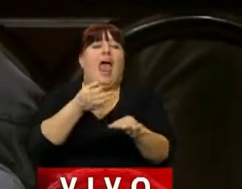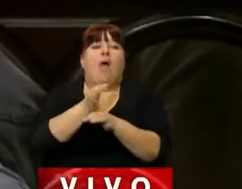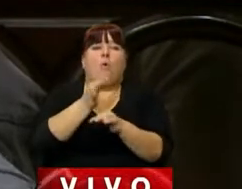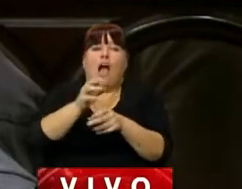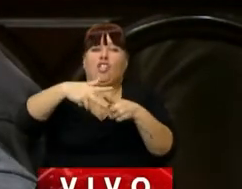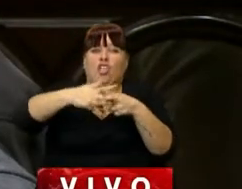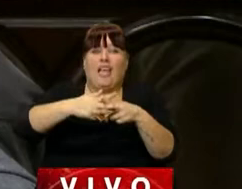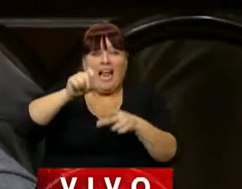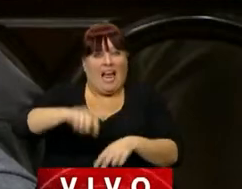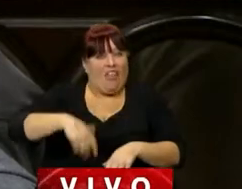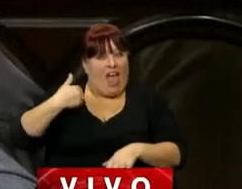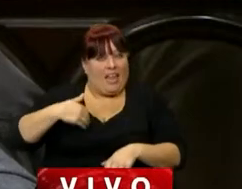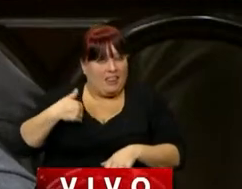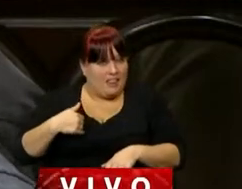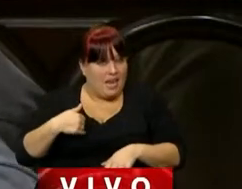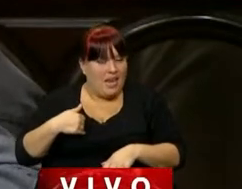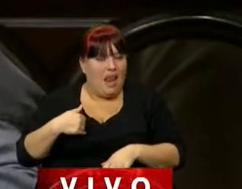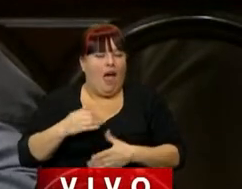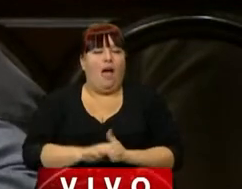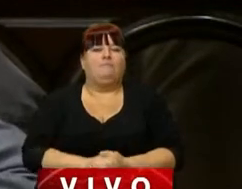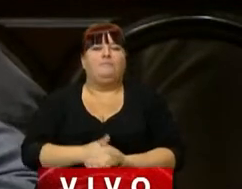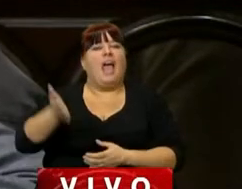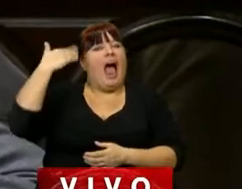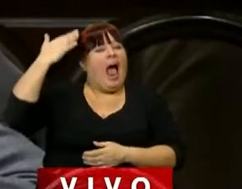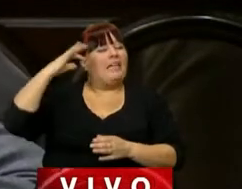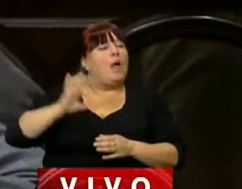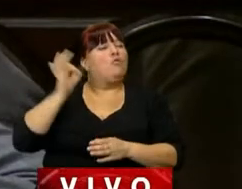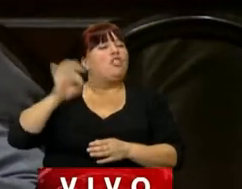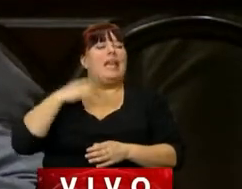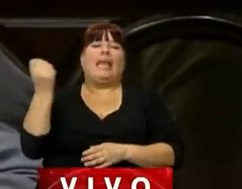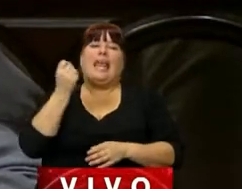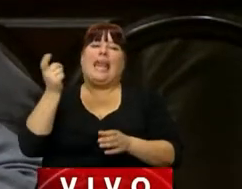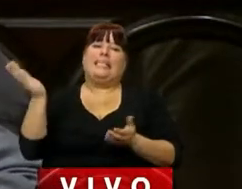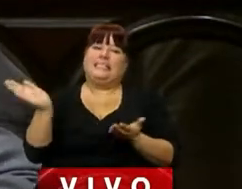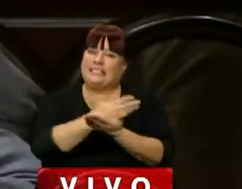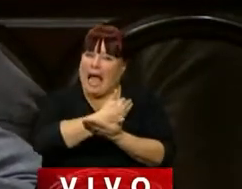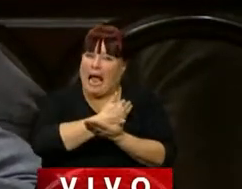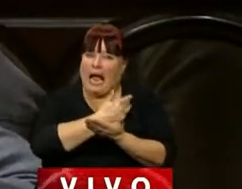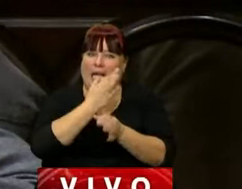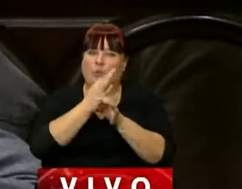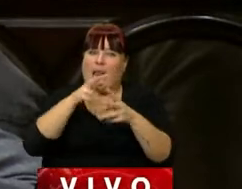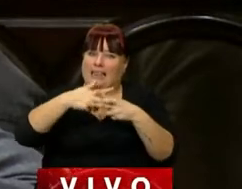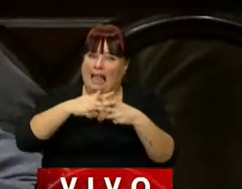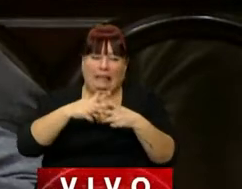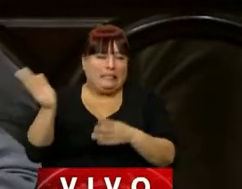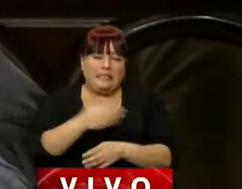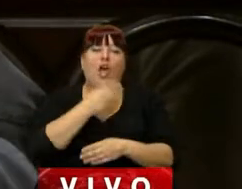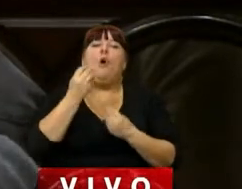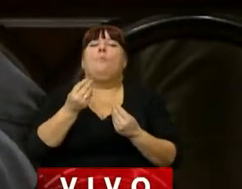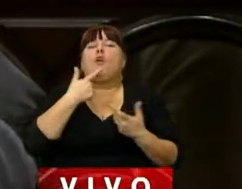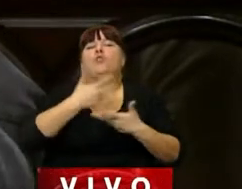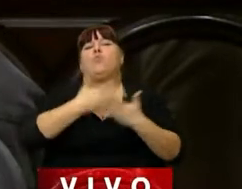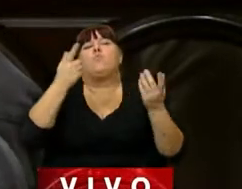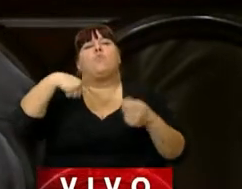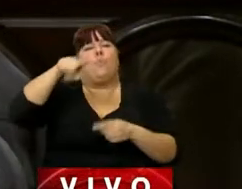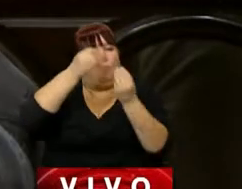técnica en la Argentina, que se intentó durante mucho tiempo desmantelar, porque había